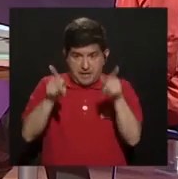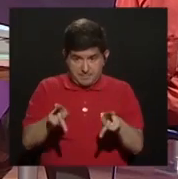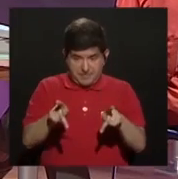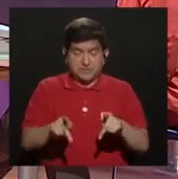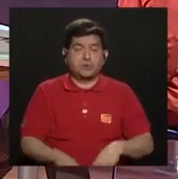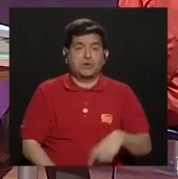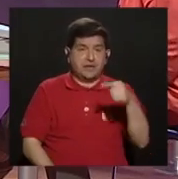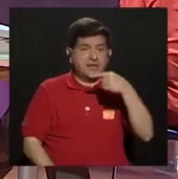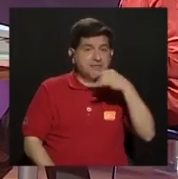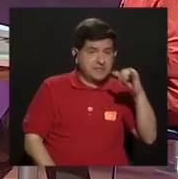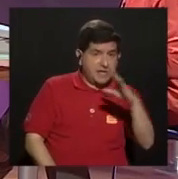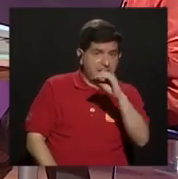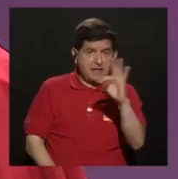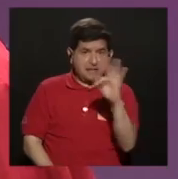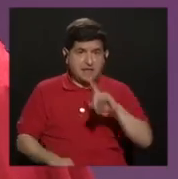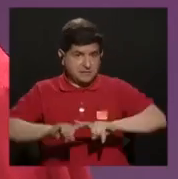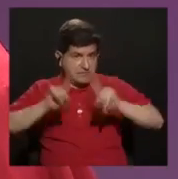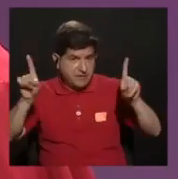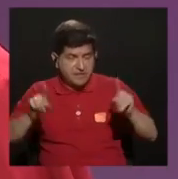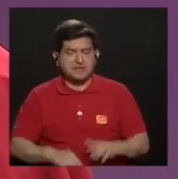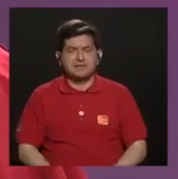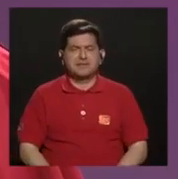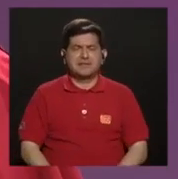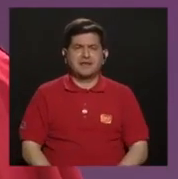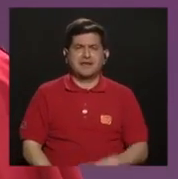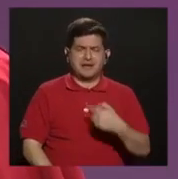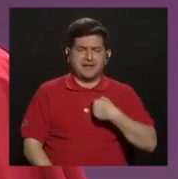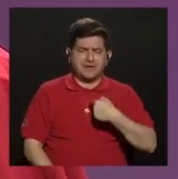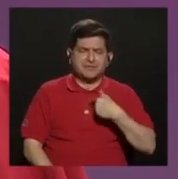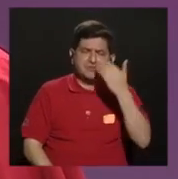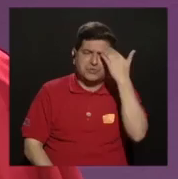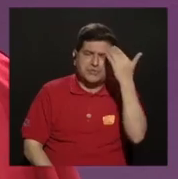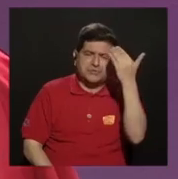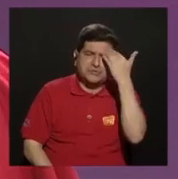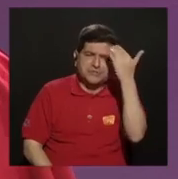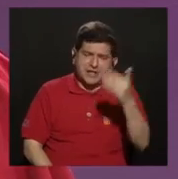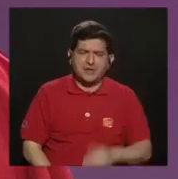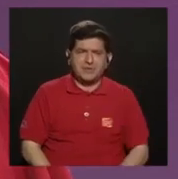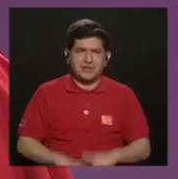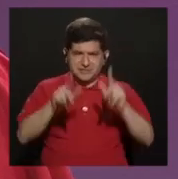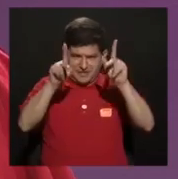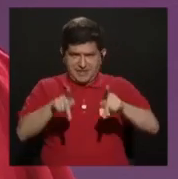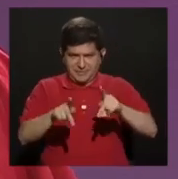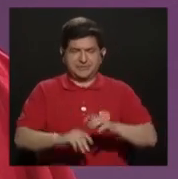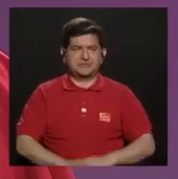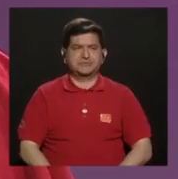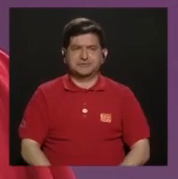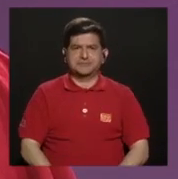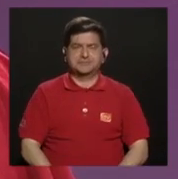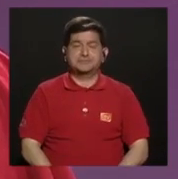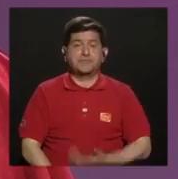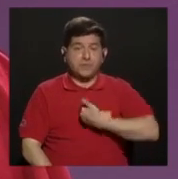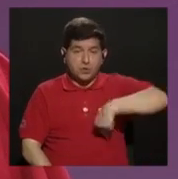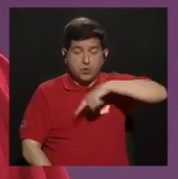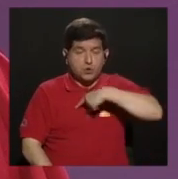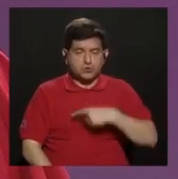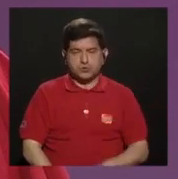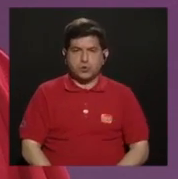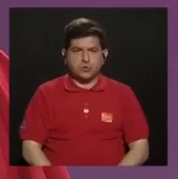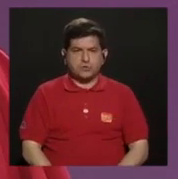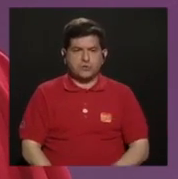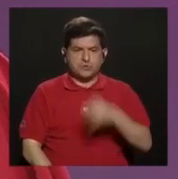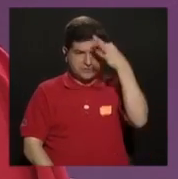Y bueno, saludos para Francisco. ¿En qué cámara estoy acá? Saludos para Francisco de Guanacaste. Sí. No, nosotros nos